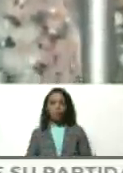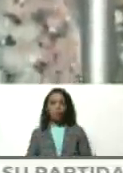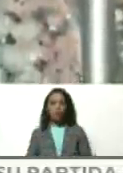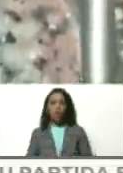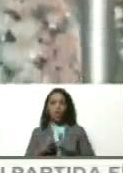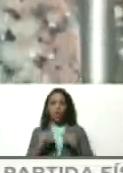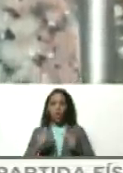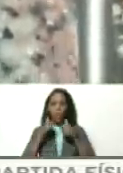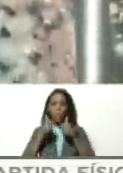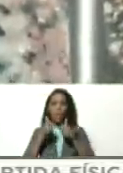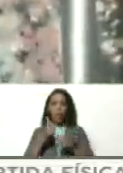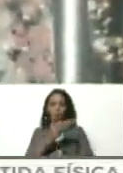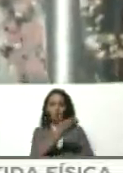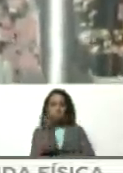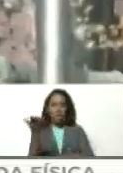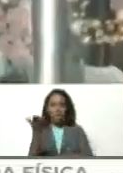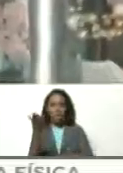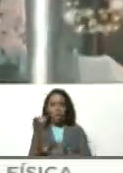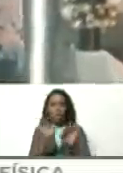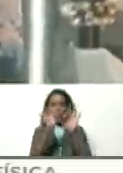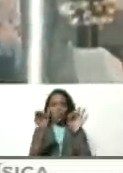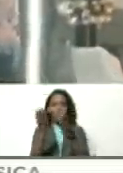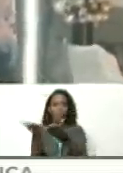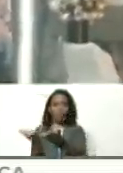para bien ustedes me han regalado